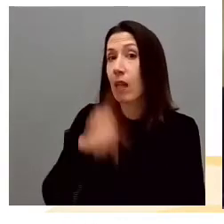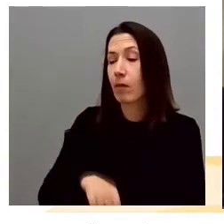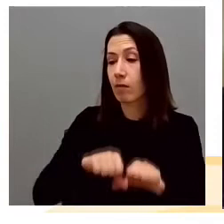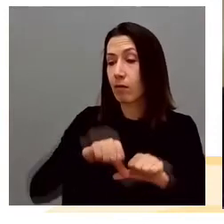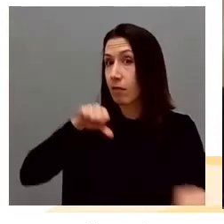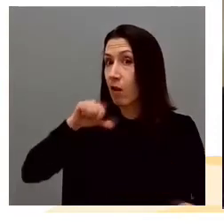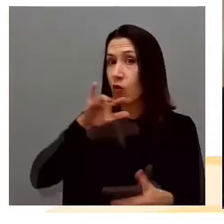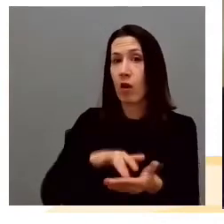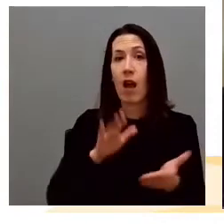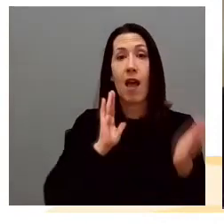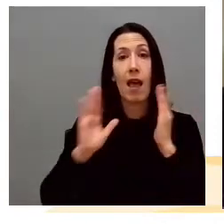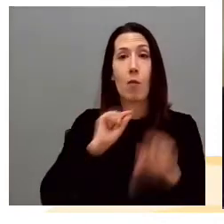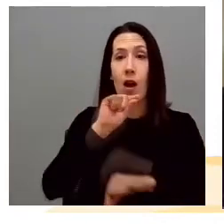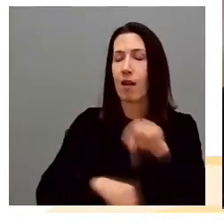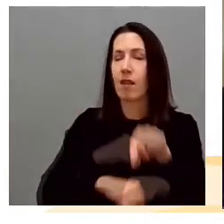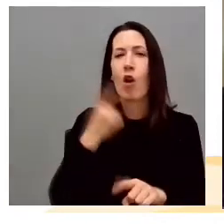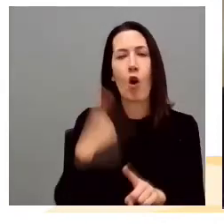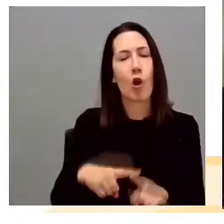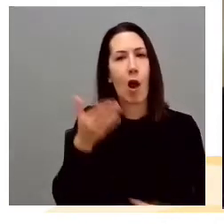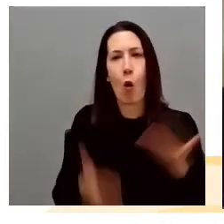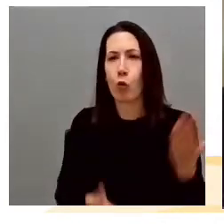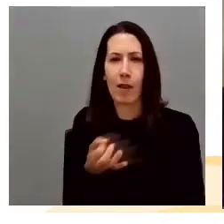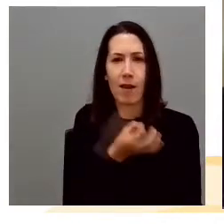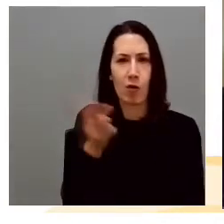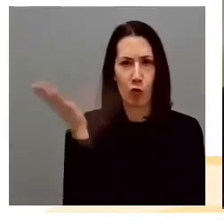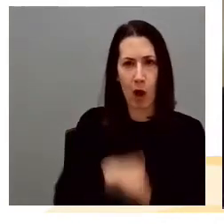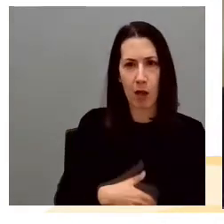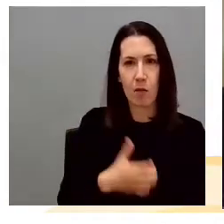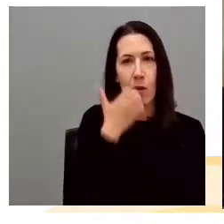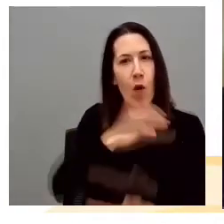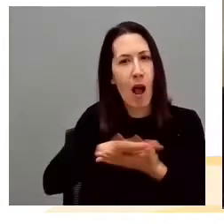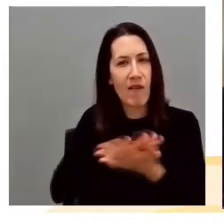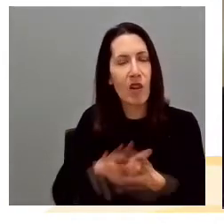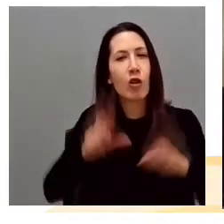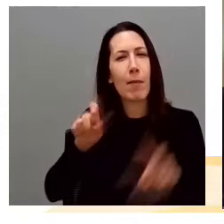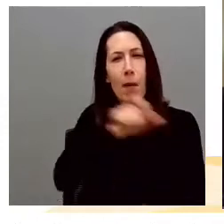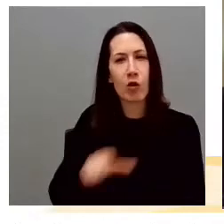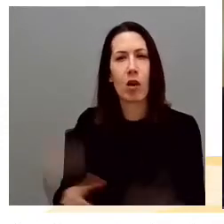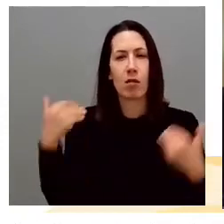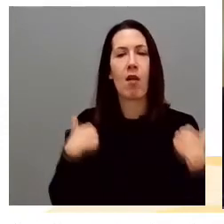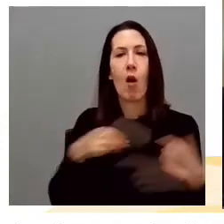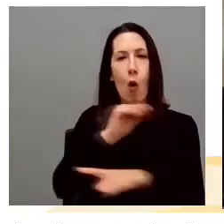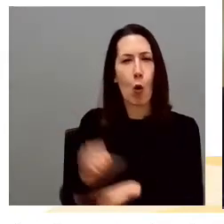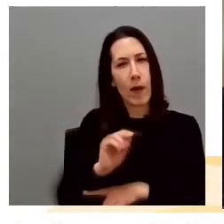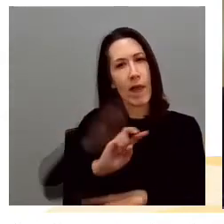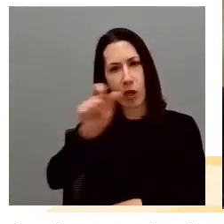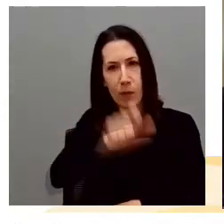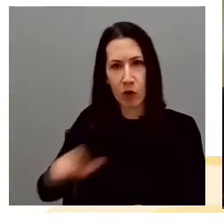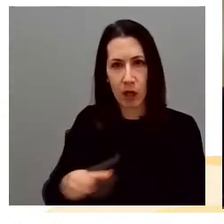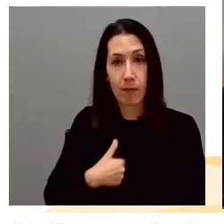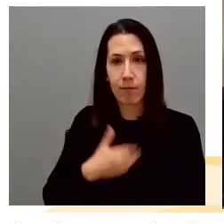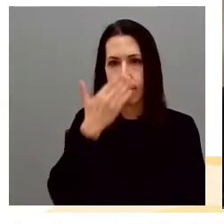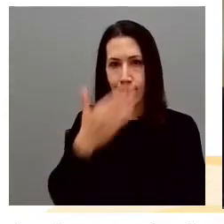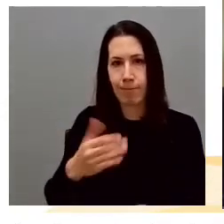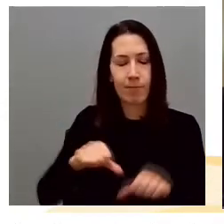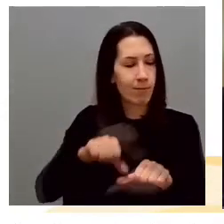de hablar de aquellos que cuidan a las personas. Han ocurrido cosas lamentables que no